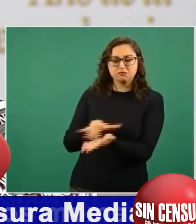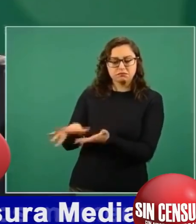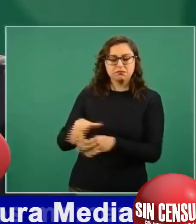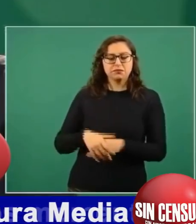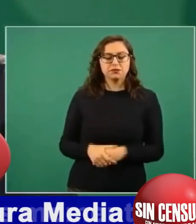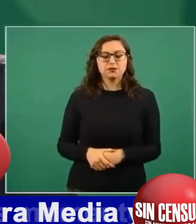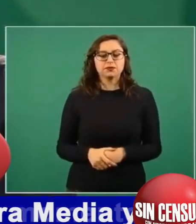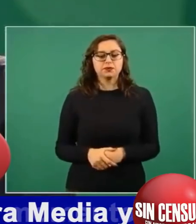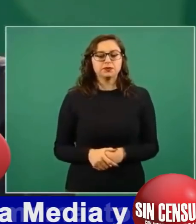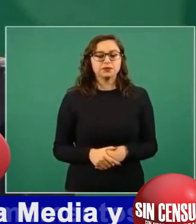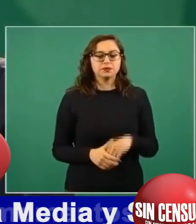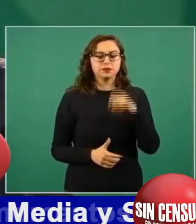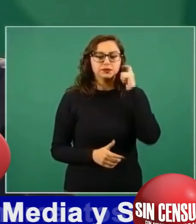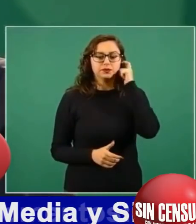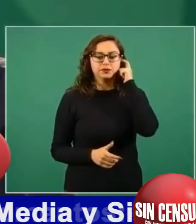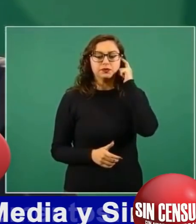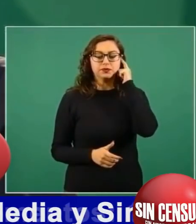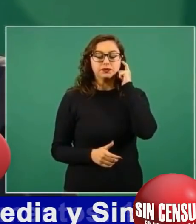pueda apoyar